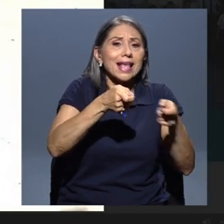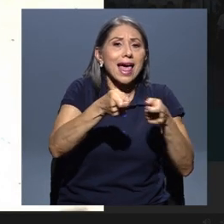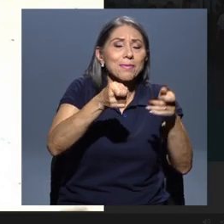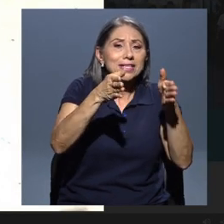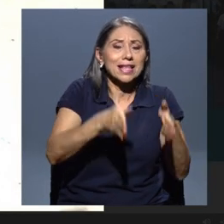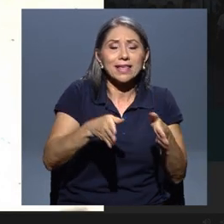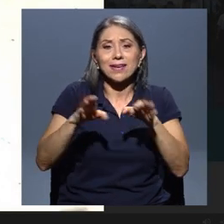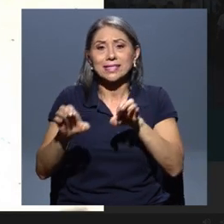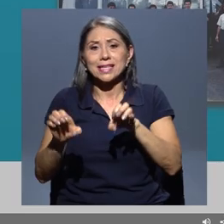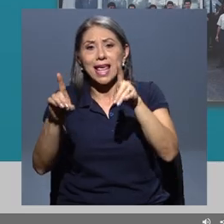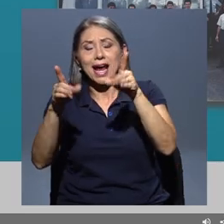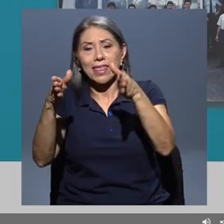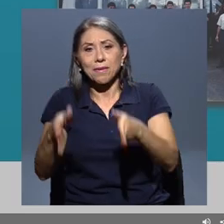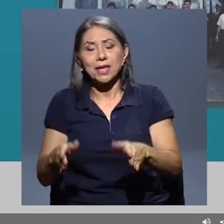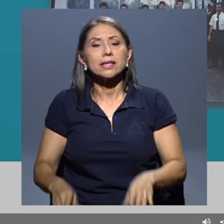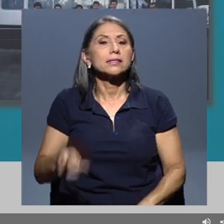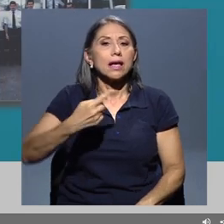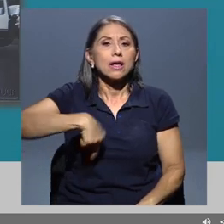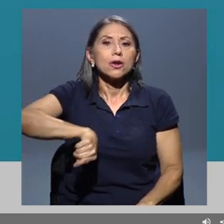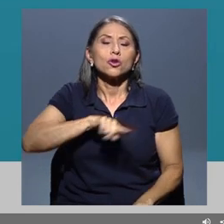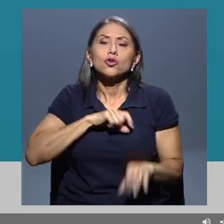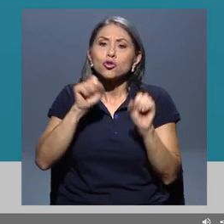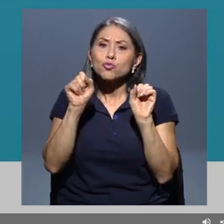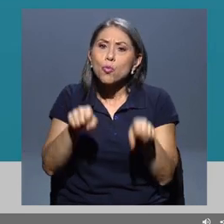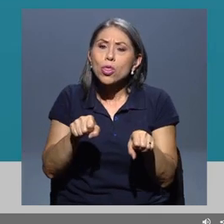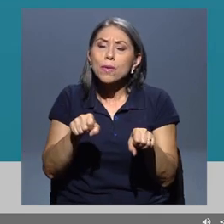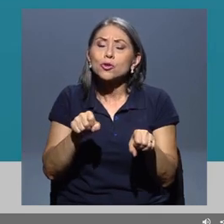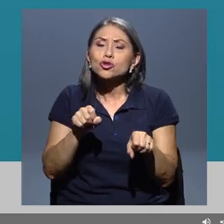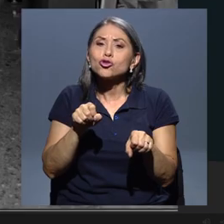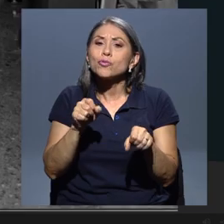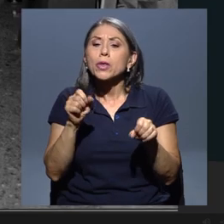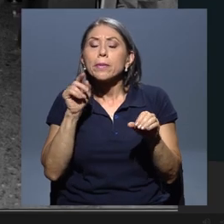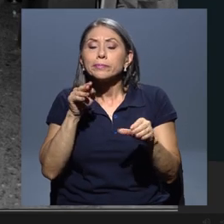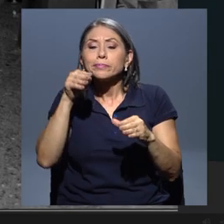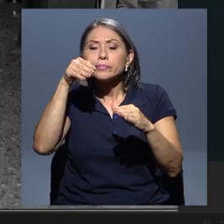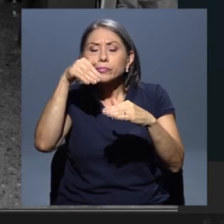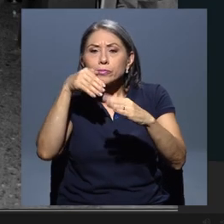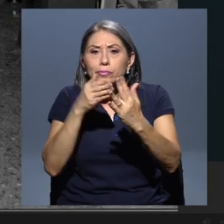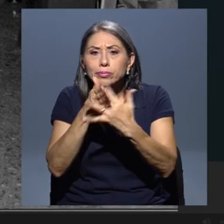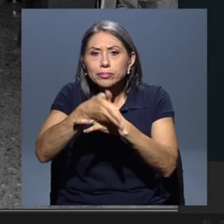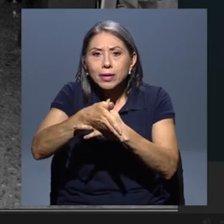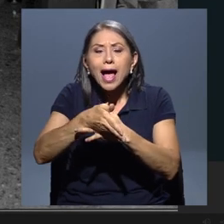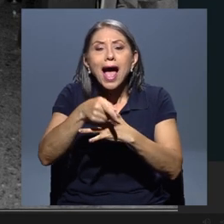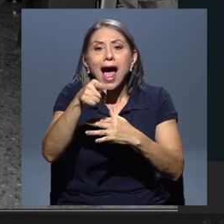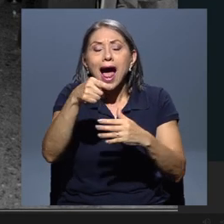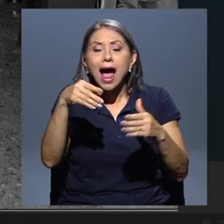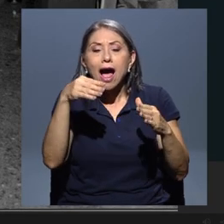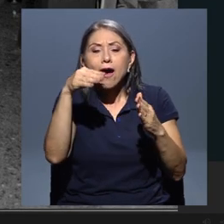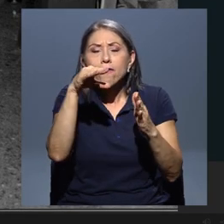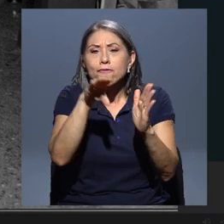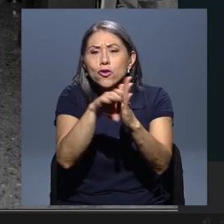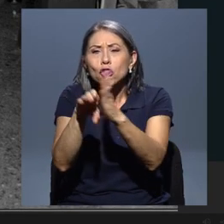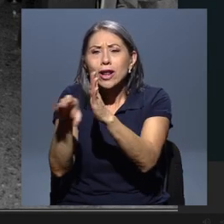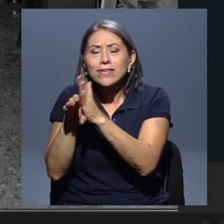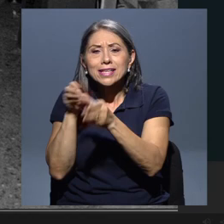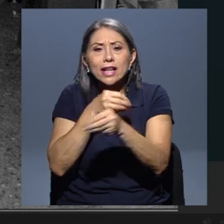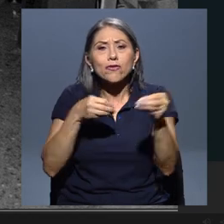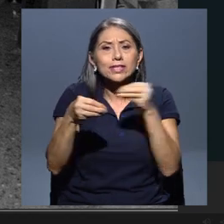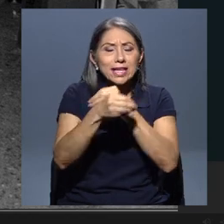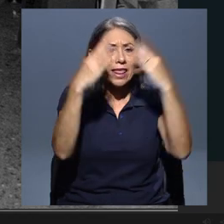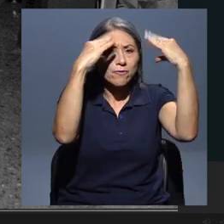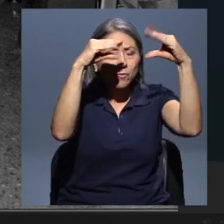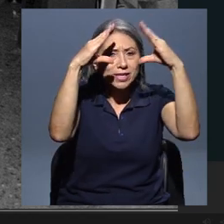de tener acceso al archivo de fotografías de la Oficina de Divulgación e Información. El